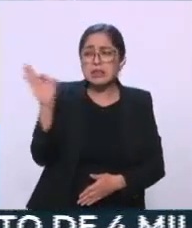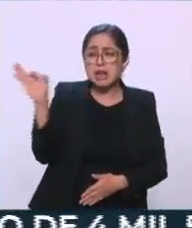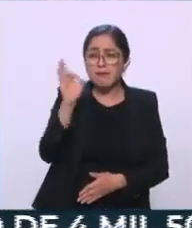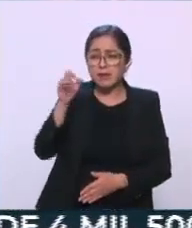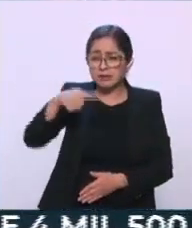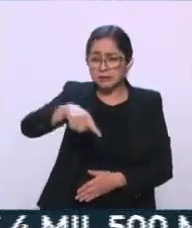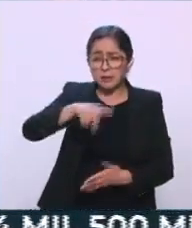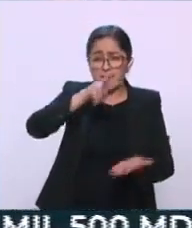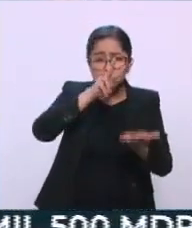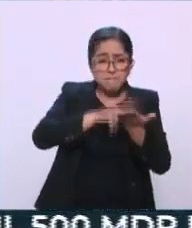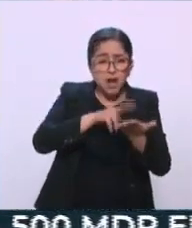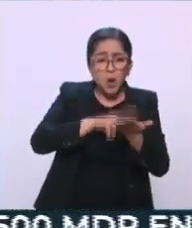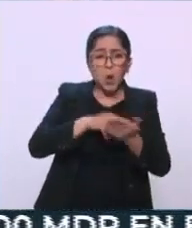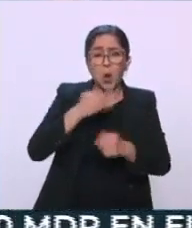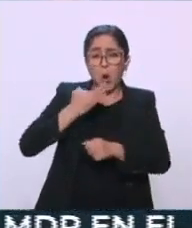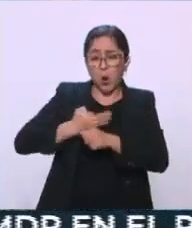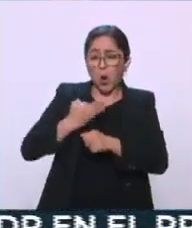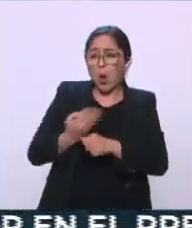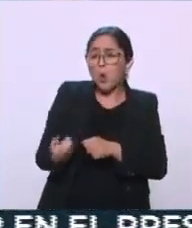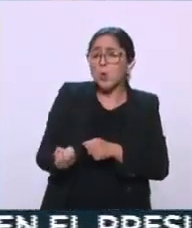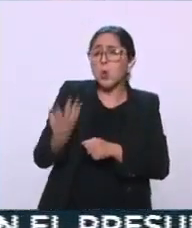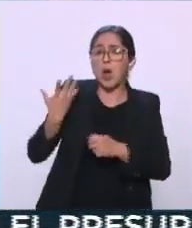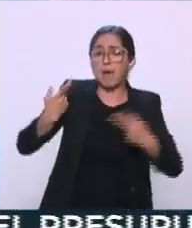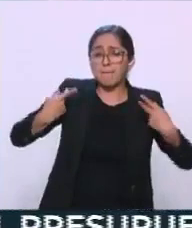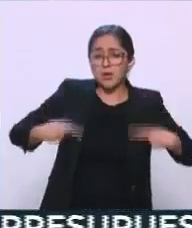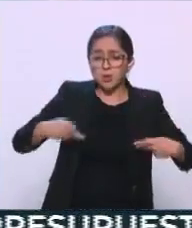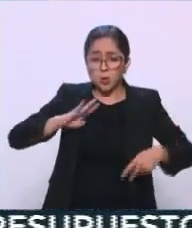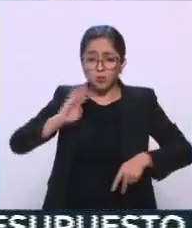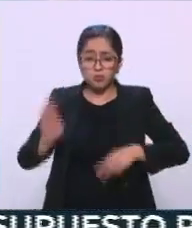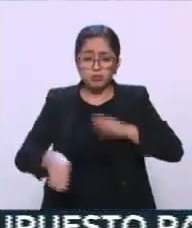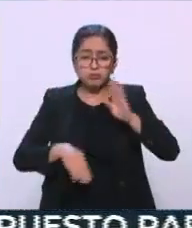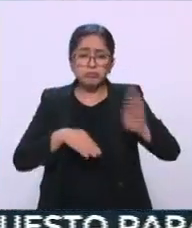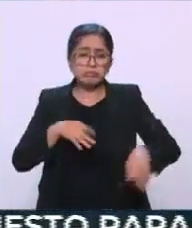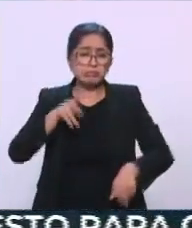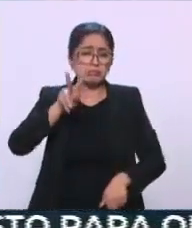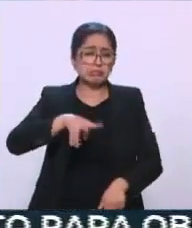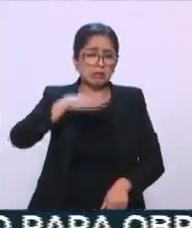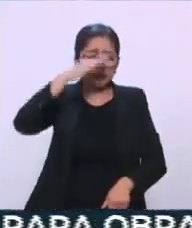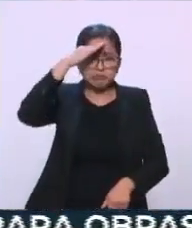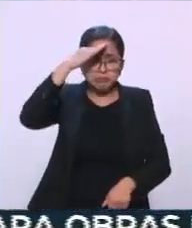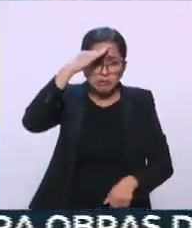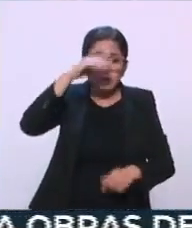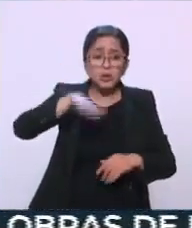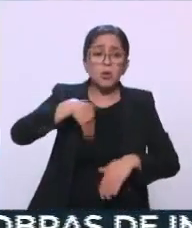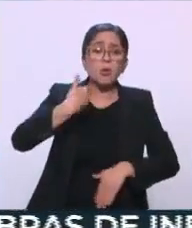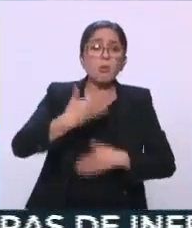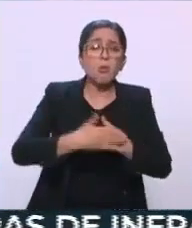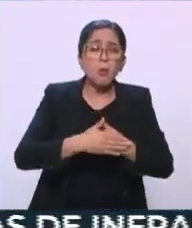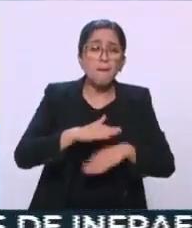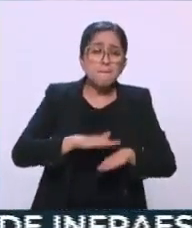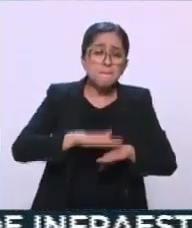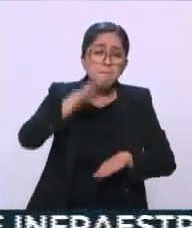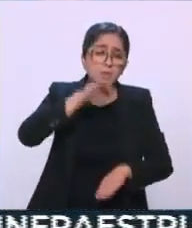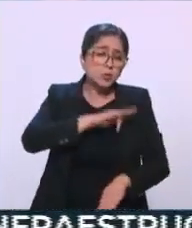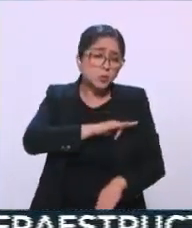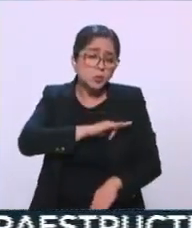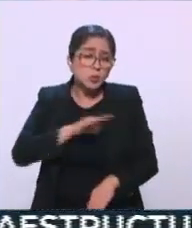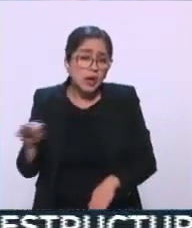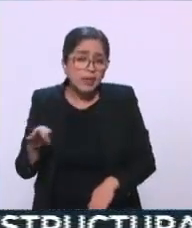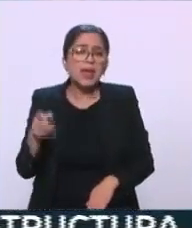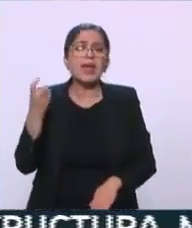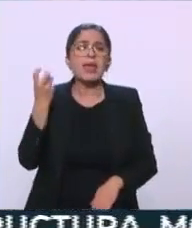si la cifra de muertos que tenemos ahorita ya llega a este nivel y puede ser más alta, lo que se requiere en efecto